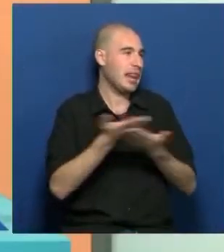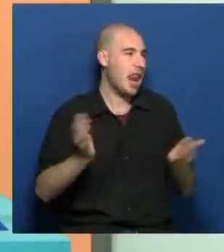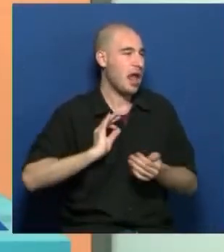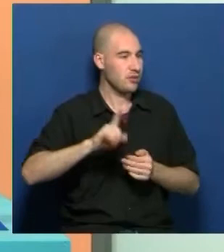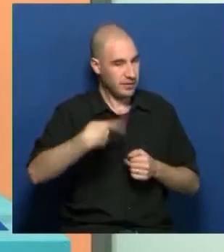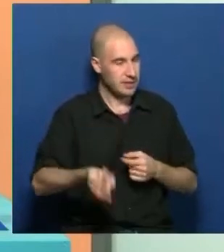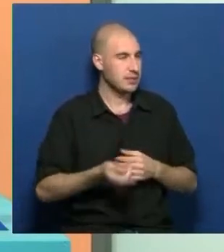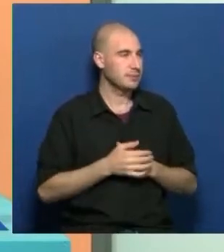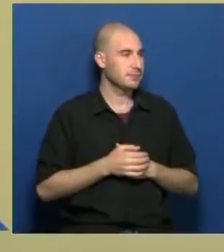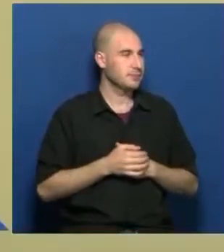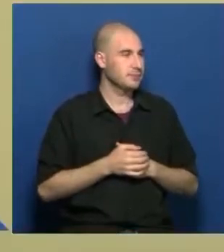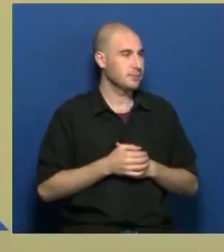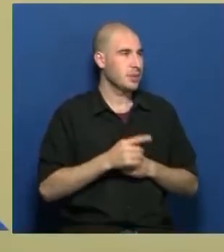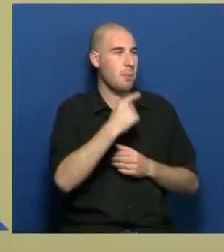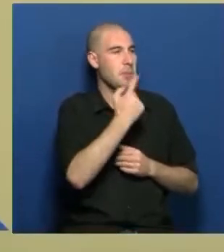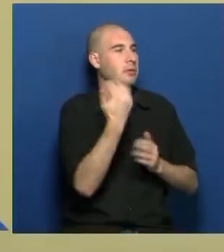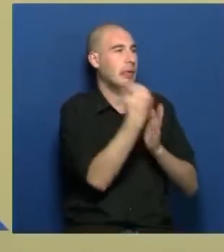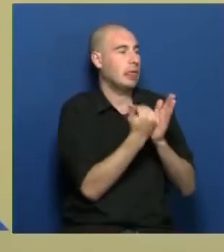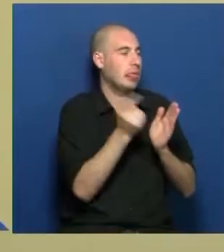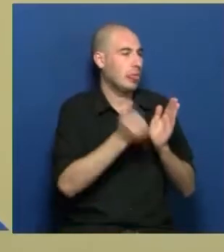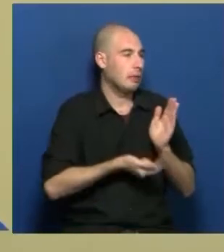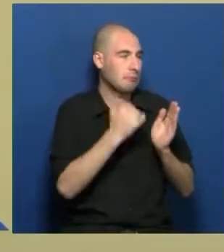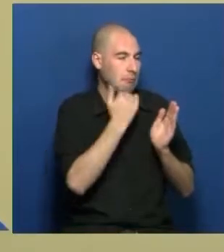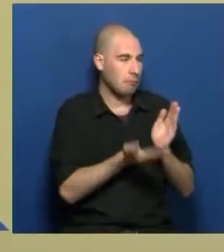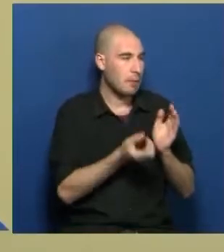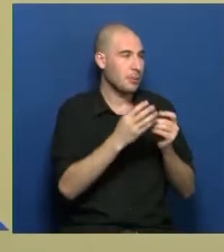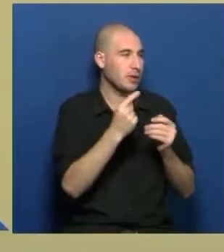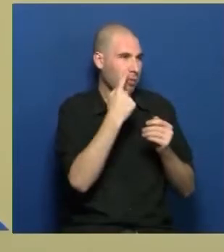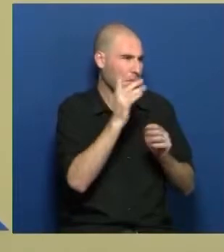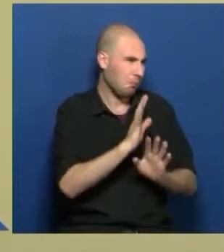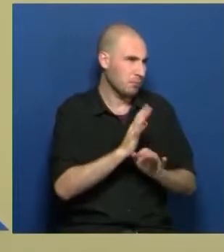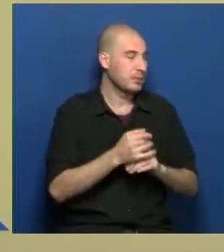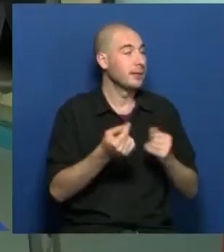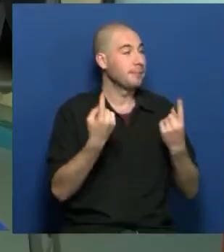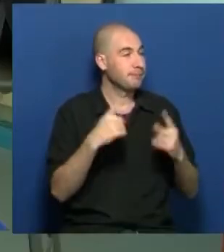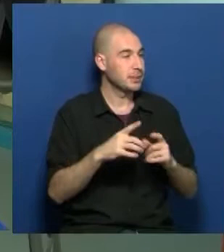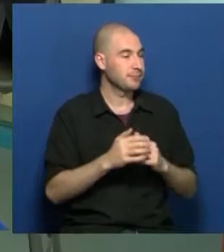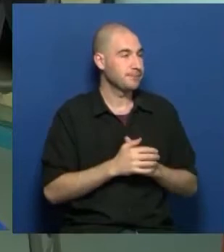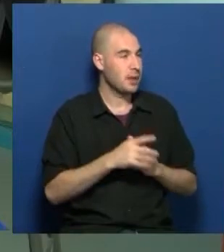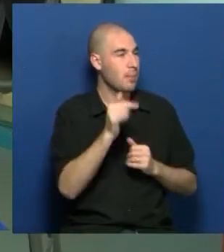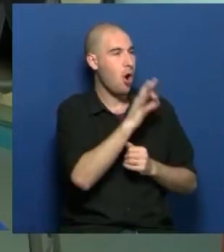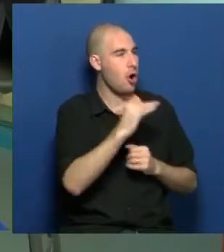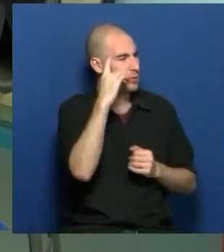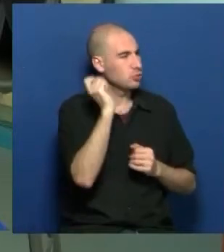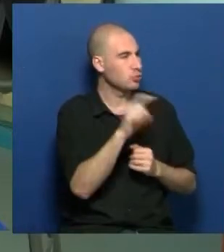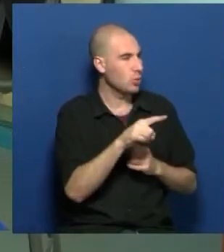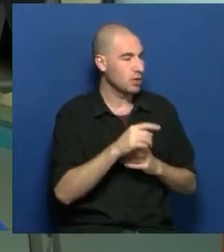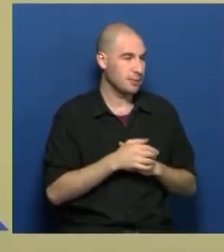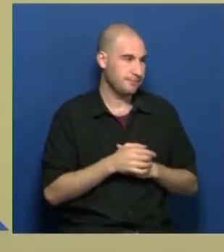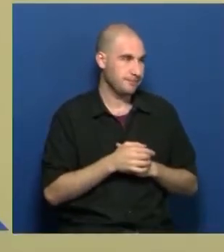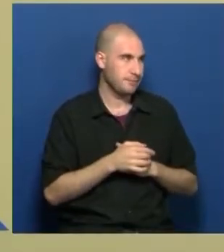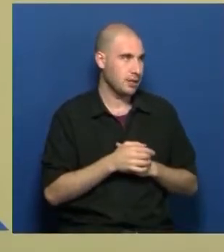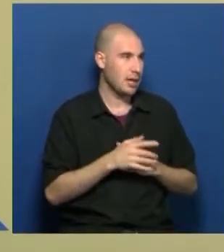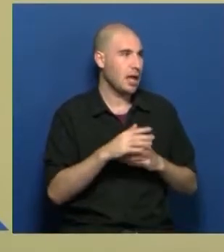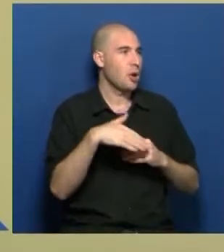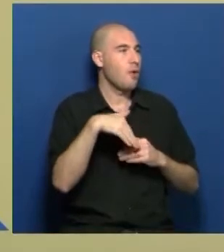año entrante. No te voy a preguntar qué establece porque no muchos conocemos, pero según tu mirada y desde